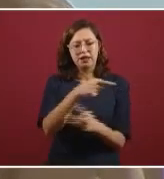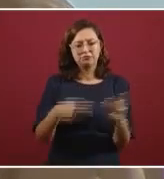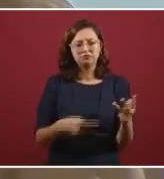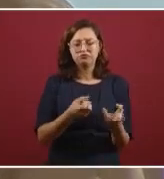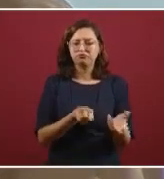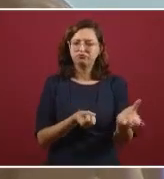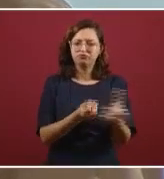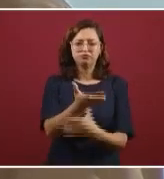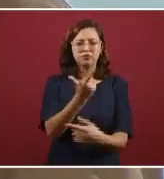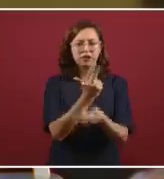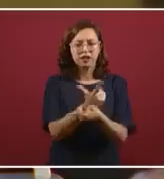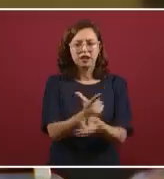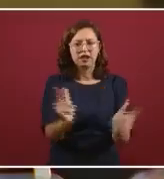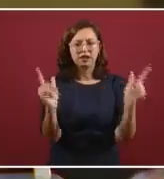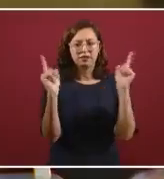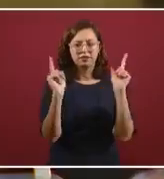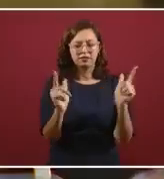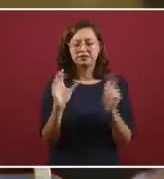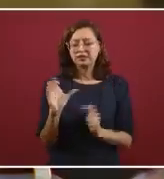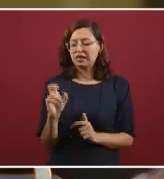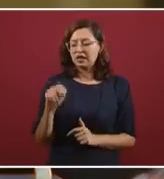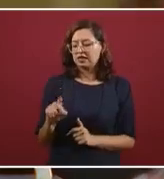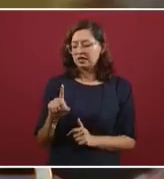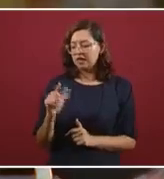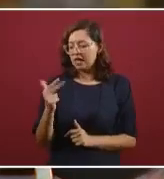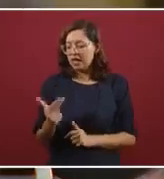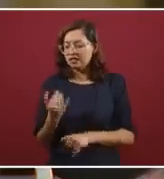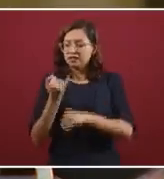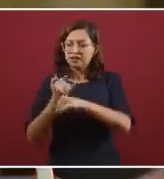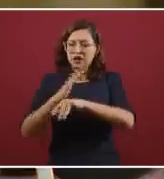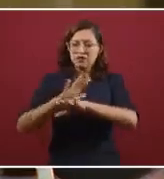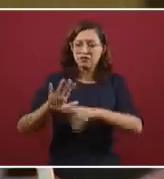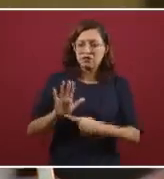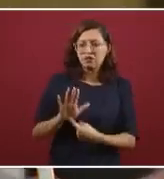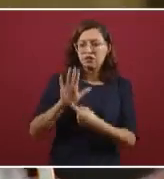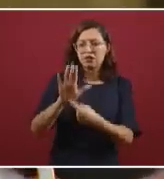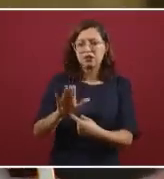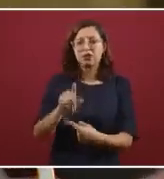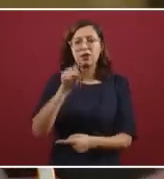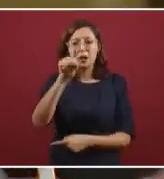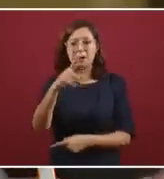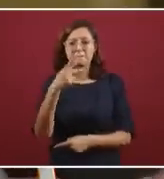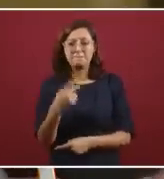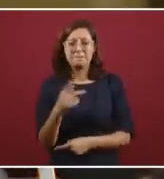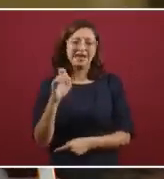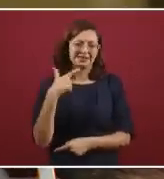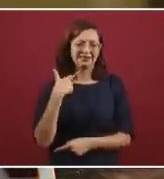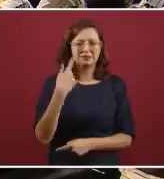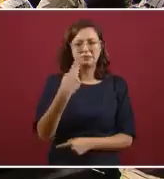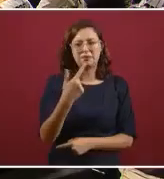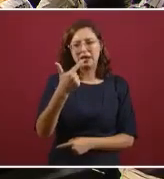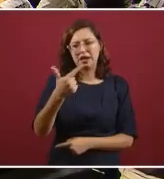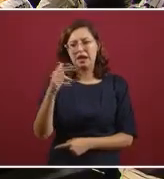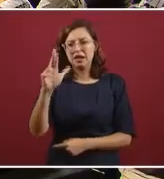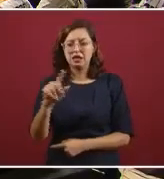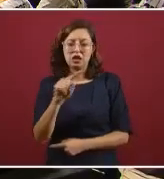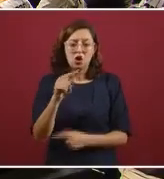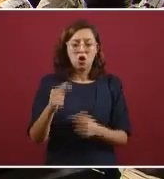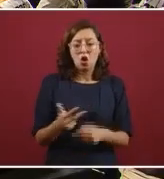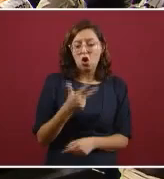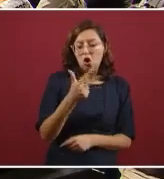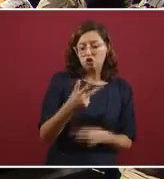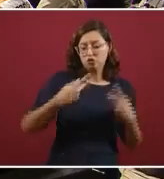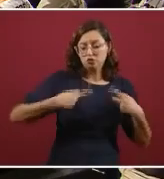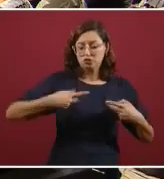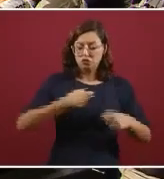liberados. Cuando la CNDH da a conocer este informe, la PGR, la entonces PGR, dice que de esas 8 personas solo una